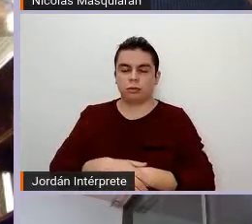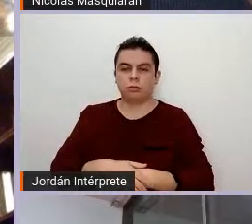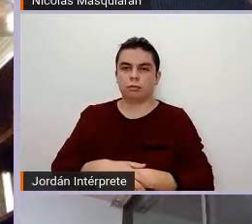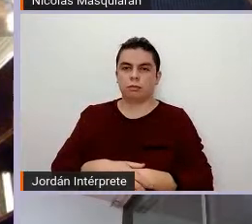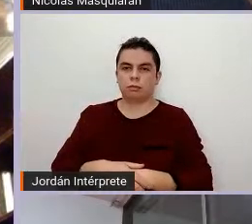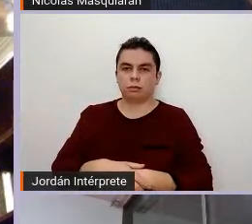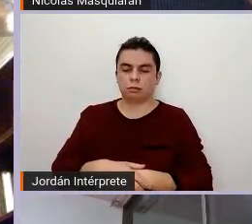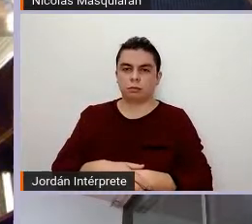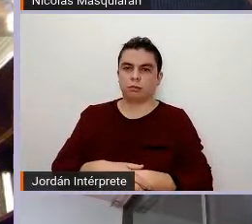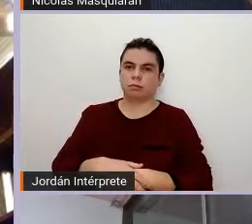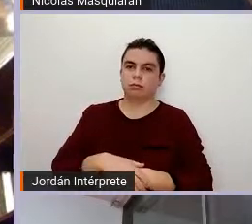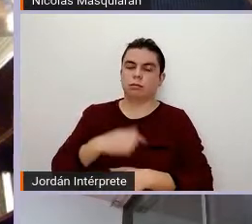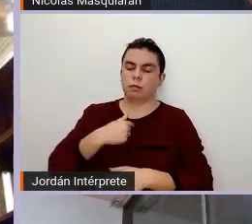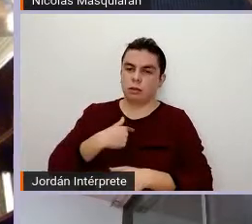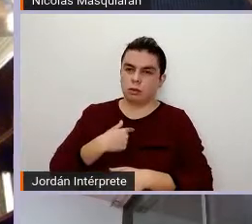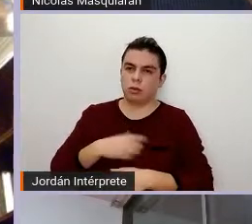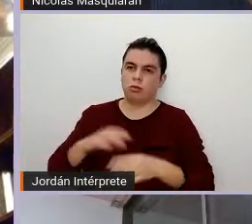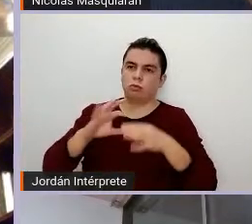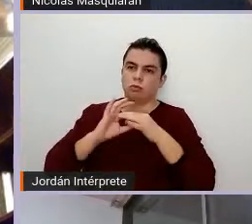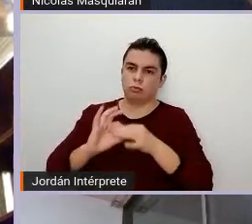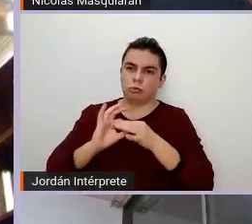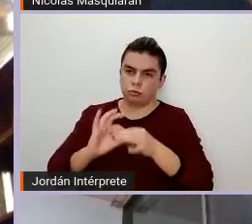lo menos, muchas gracias,